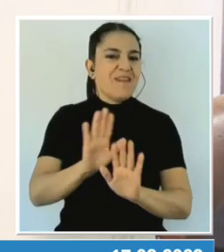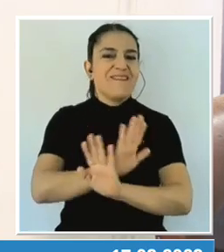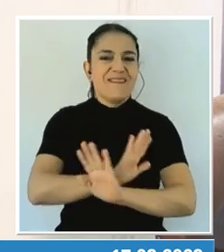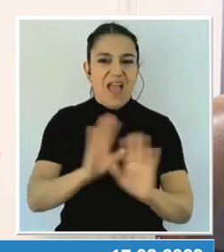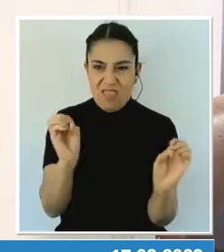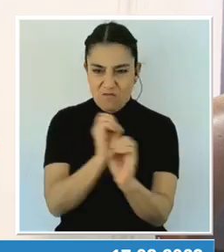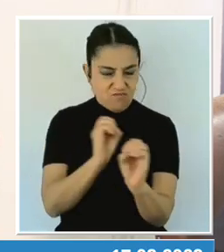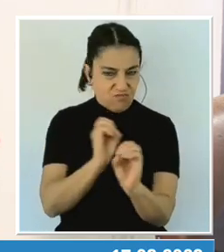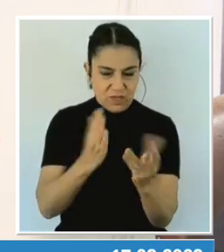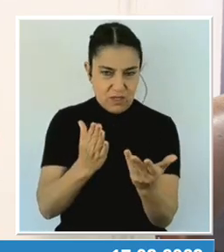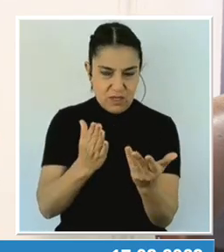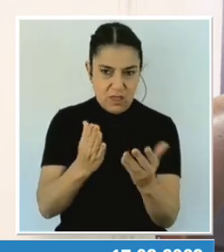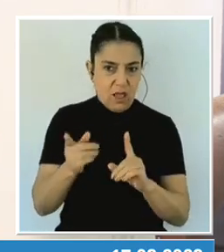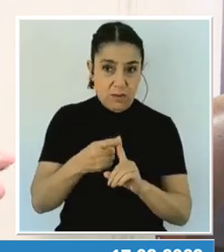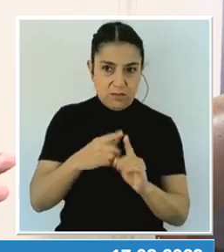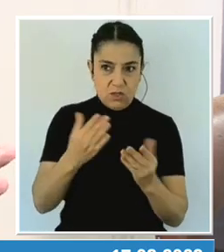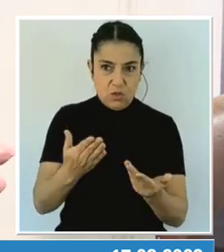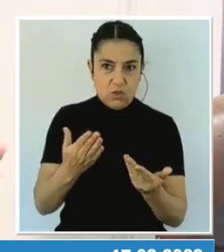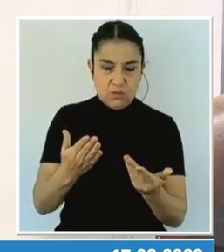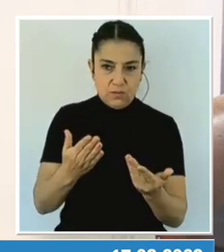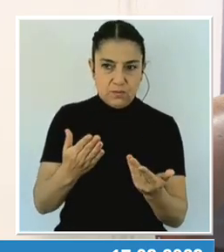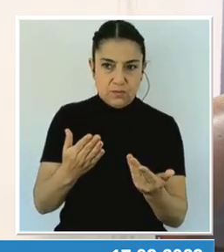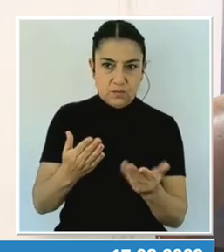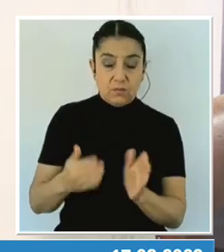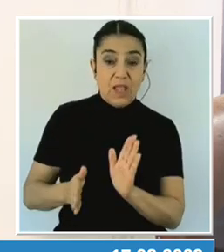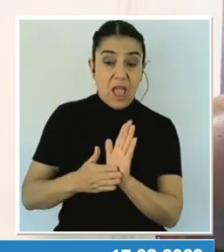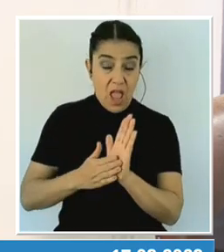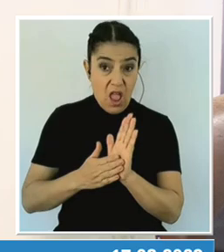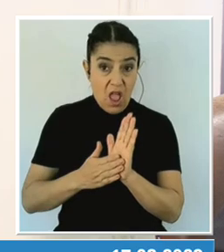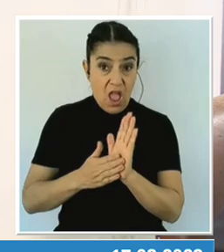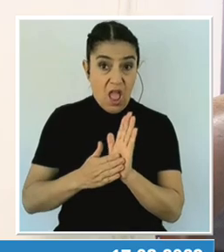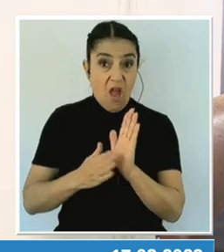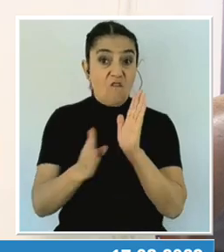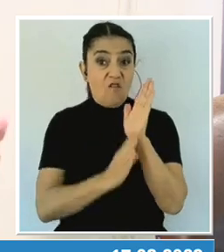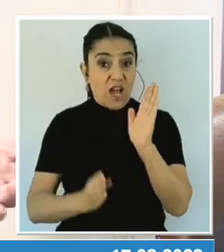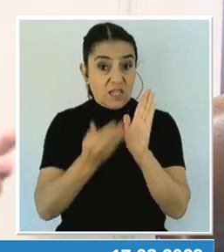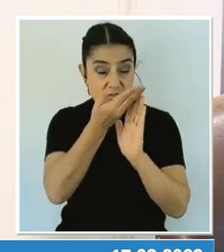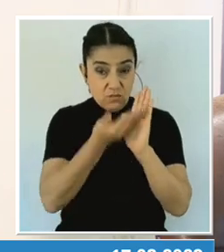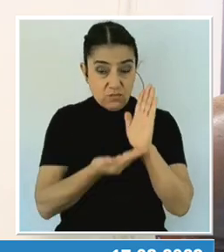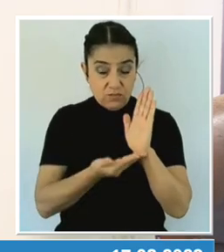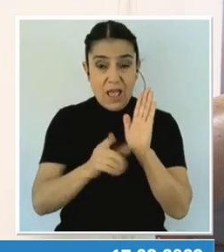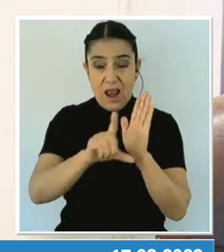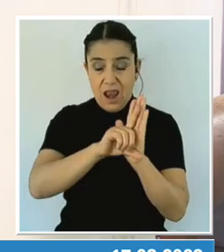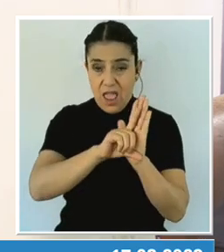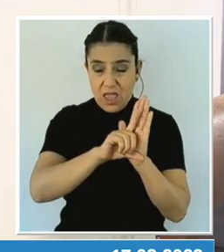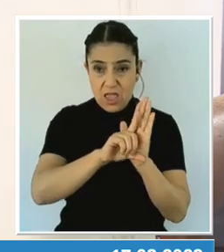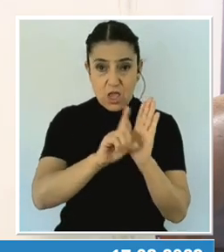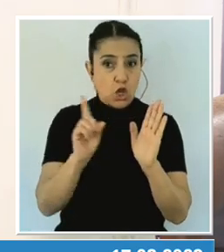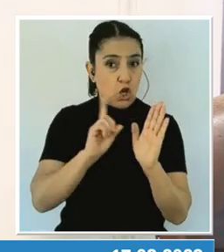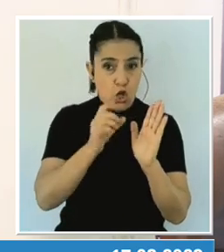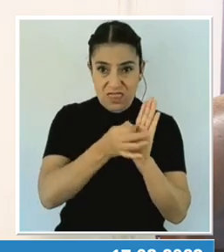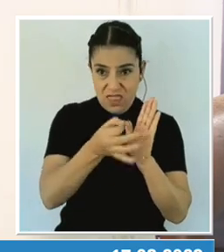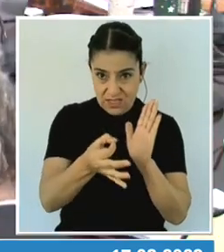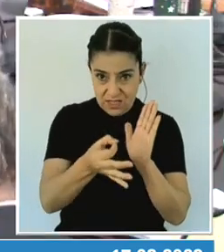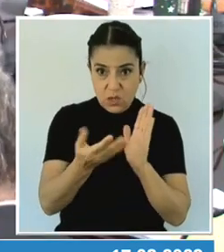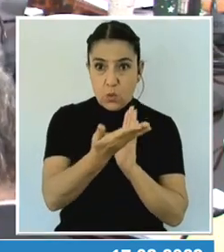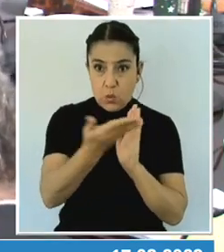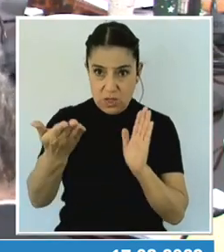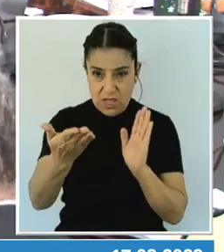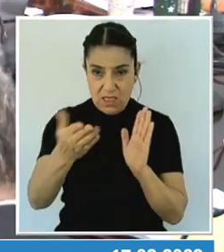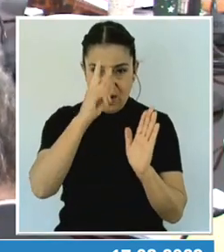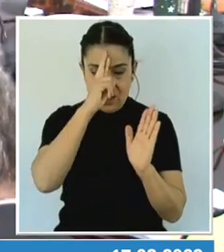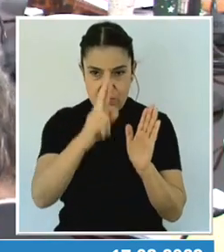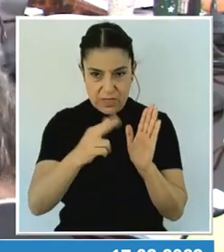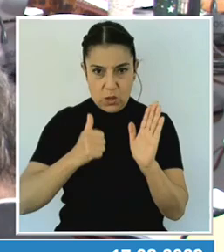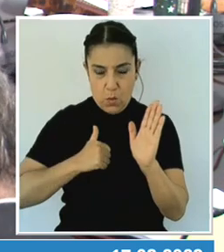luego, esto no lo dice la base de la ley que ustedes tienen que respetar, puesto que dice que esto se tiene